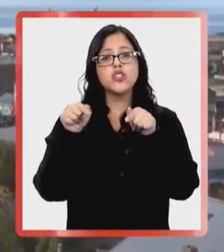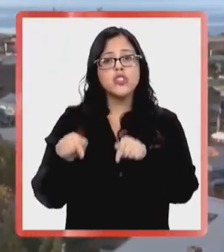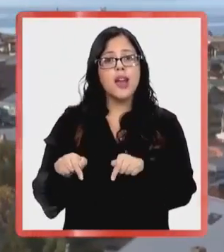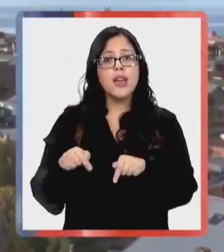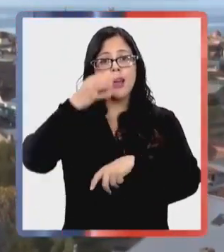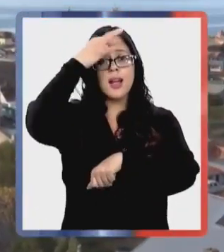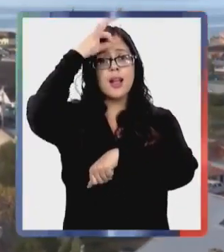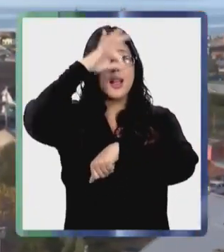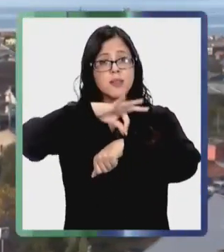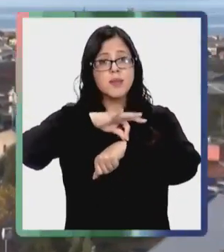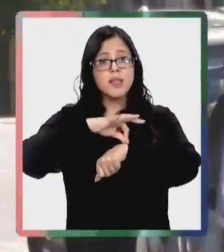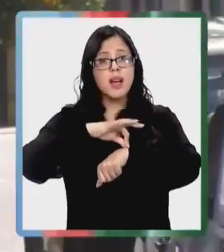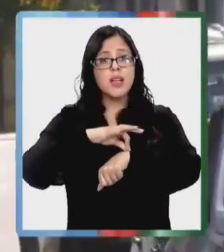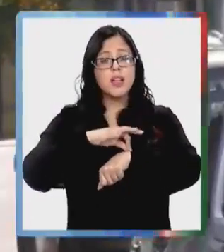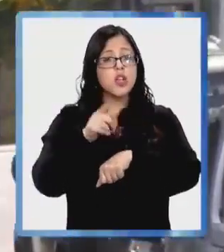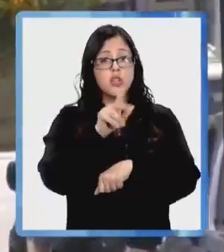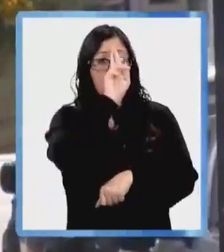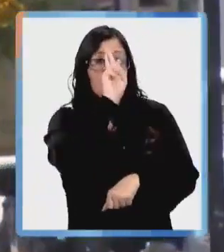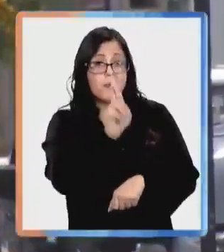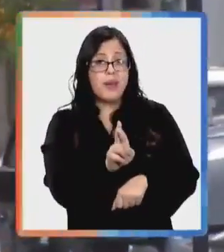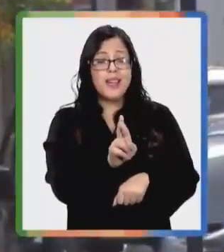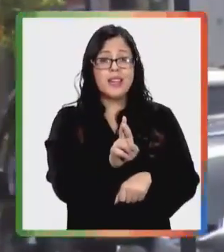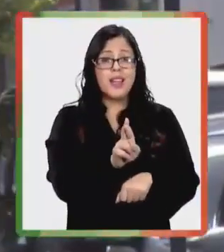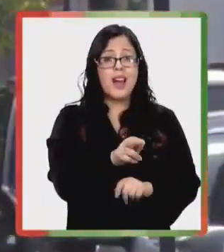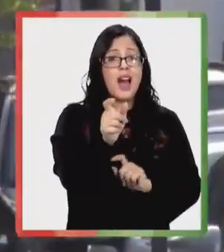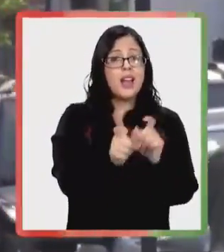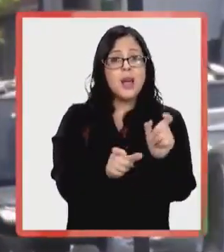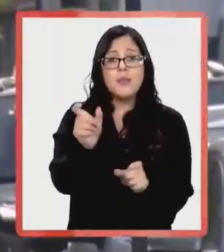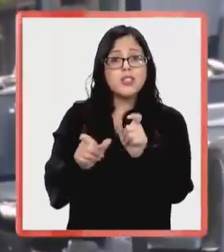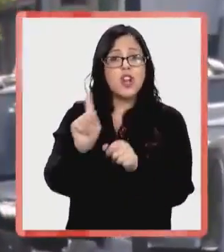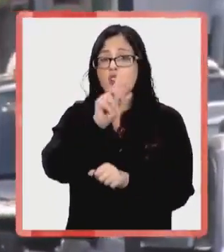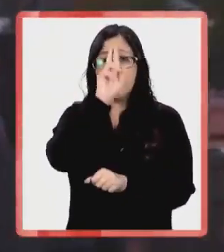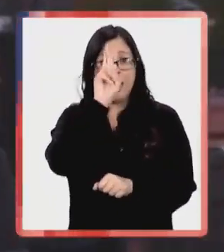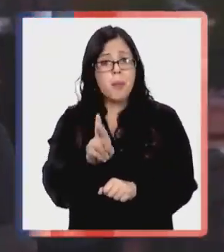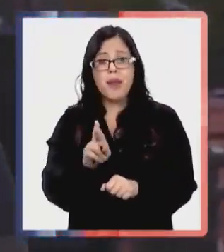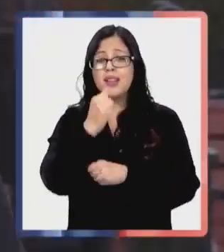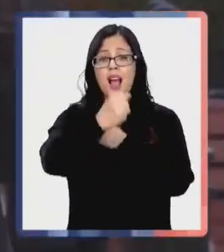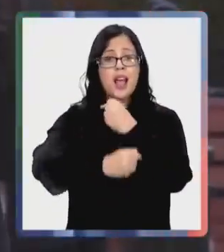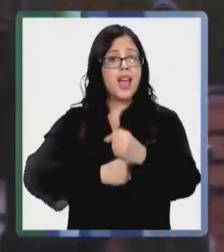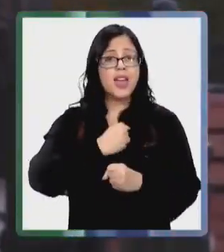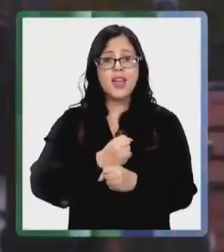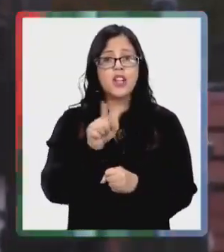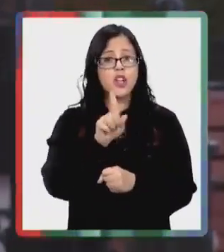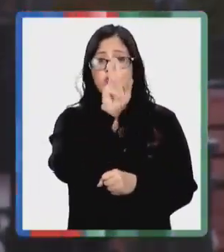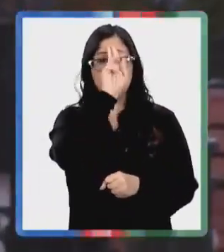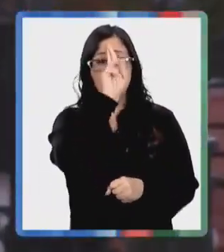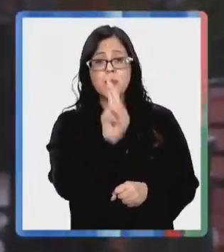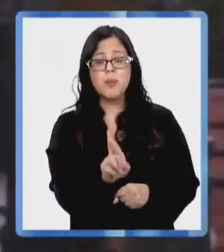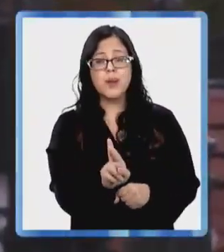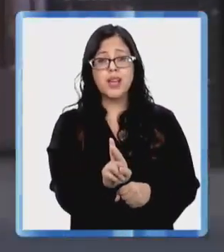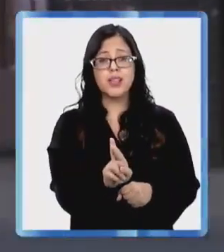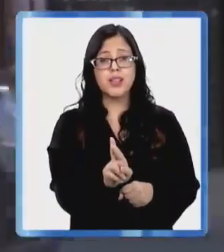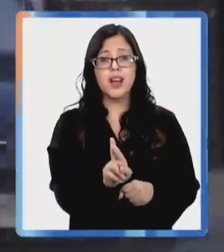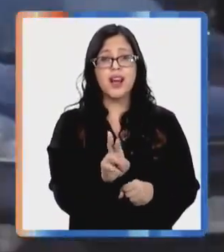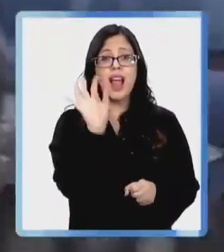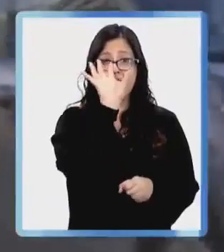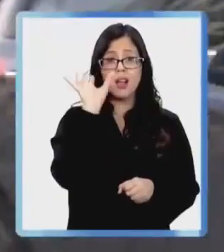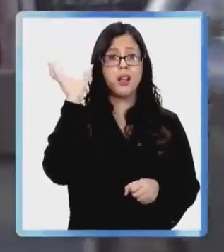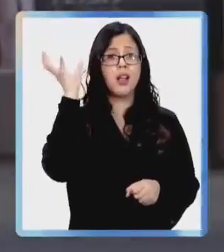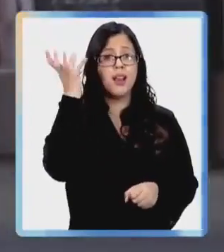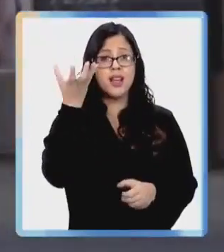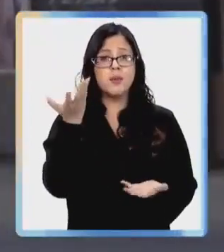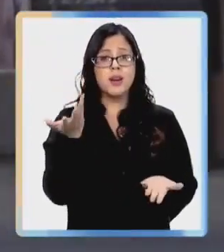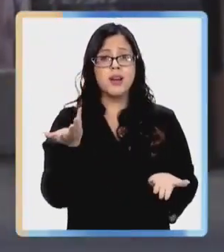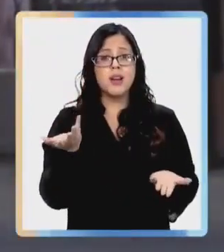y el virus tampoco, así como dije, no respeta a personas, no respeta ninguna edad, tampoco respeta el tema